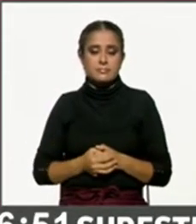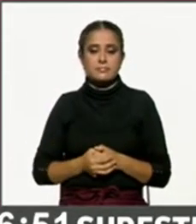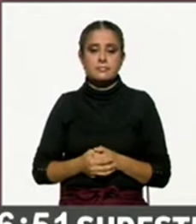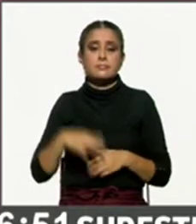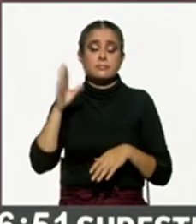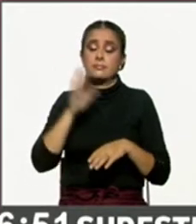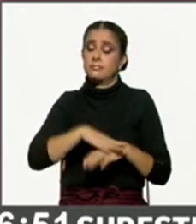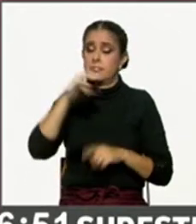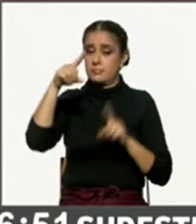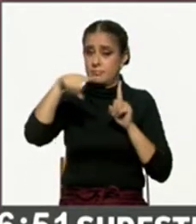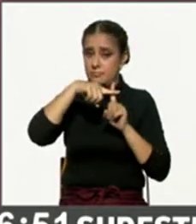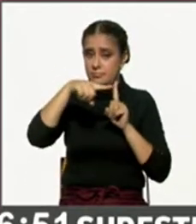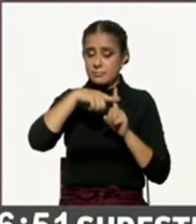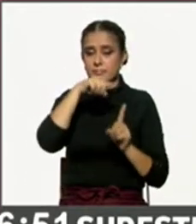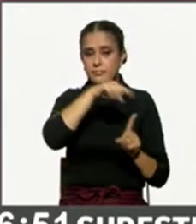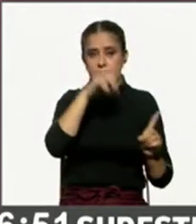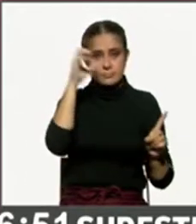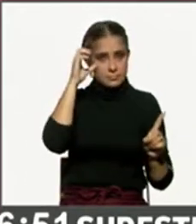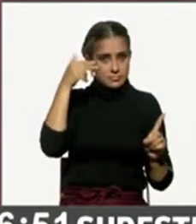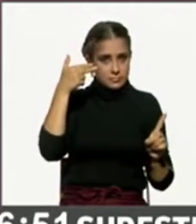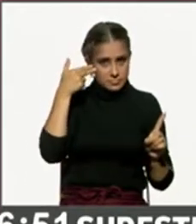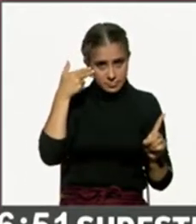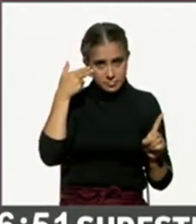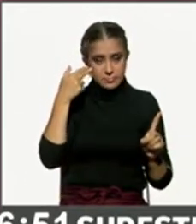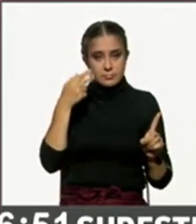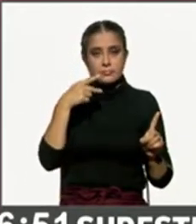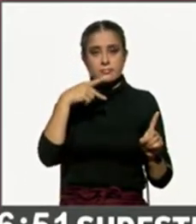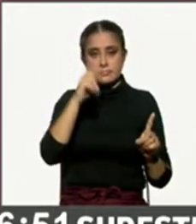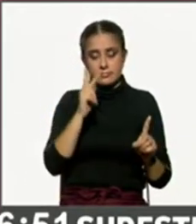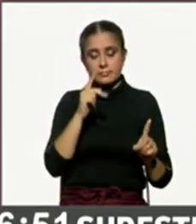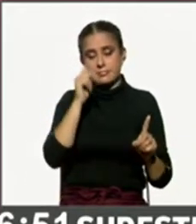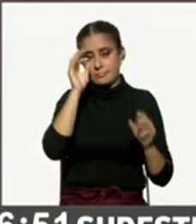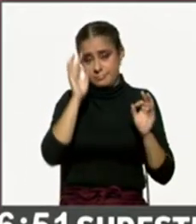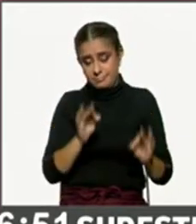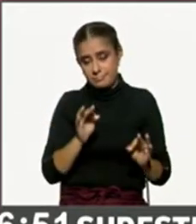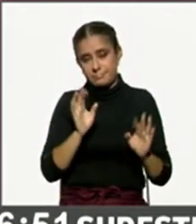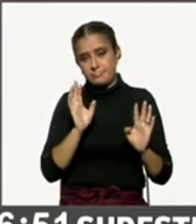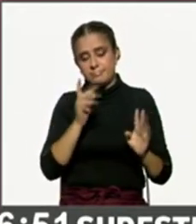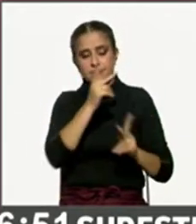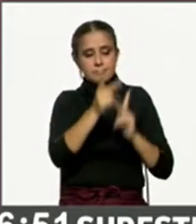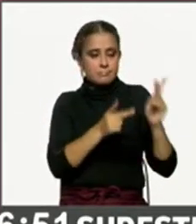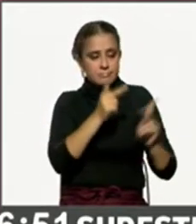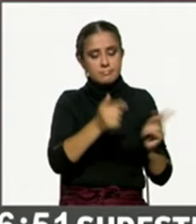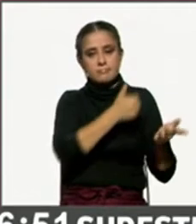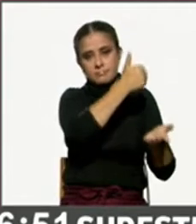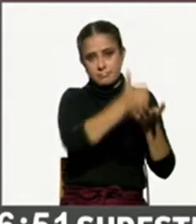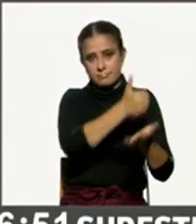estos países es China, que nuevamente no es una muestra representativa, es más urbana, es más